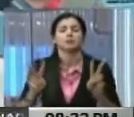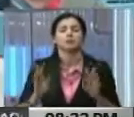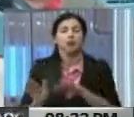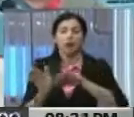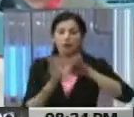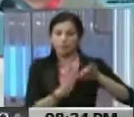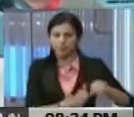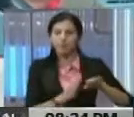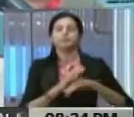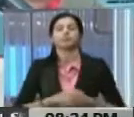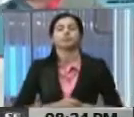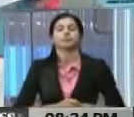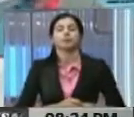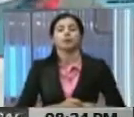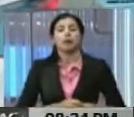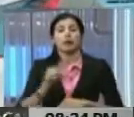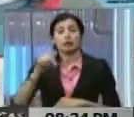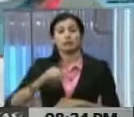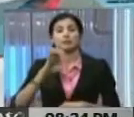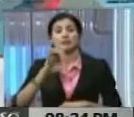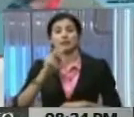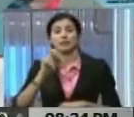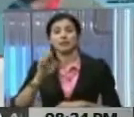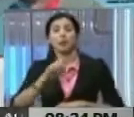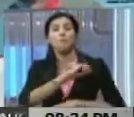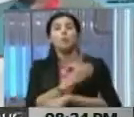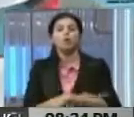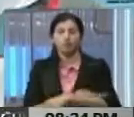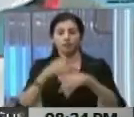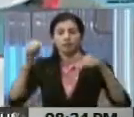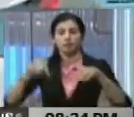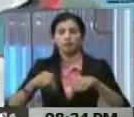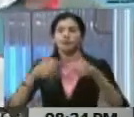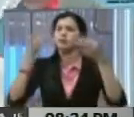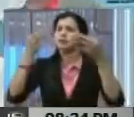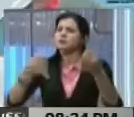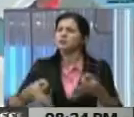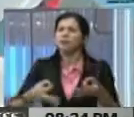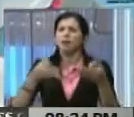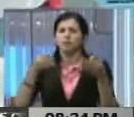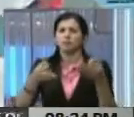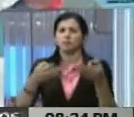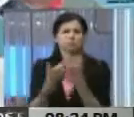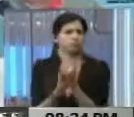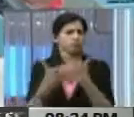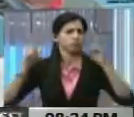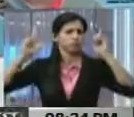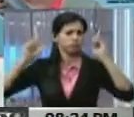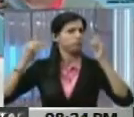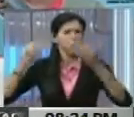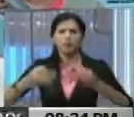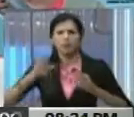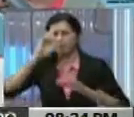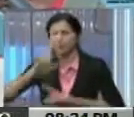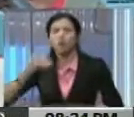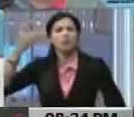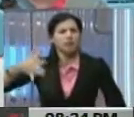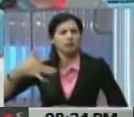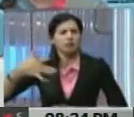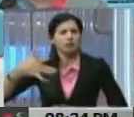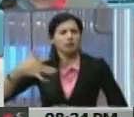parte, este poder electoral ha garantizado durante toda su existencia el ejercicio efectivo de los derechos políticos